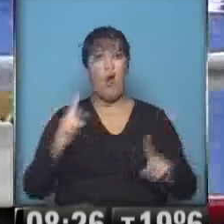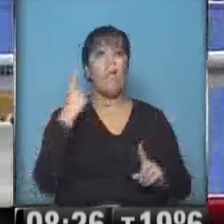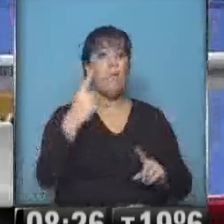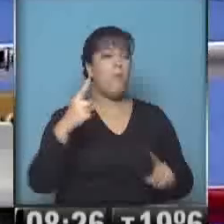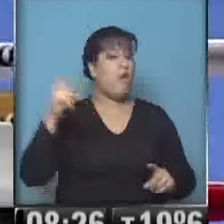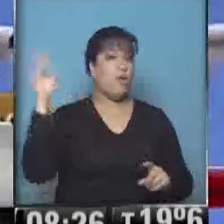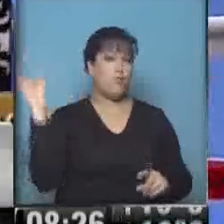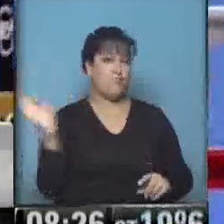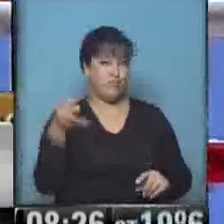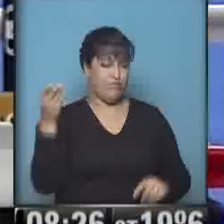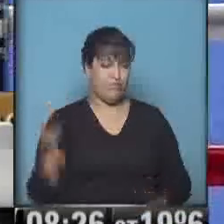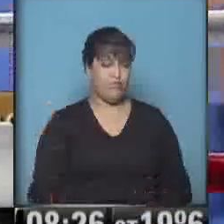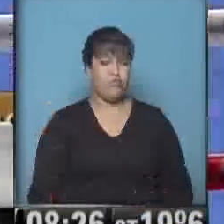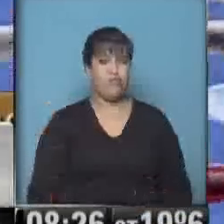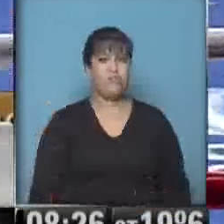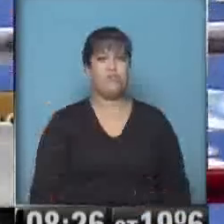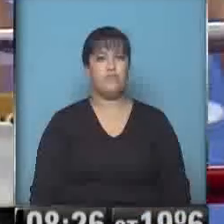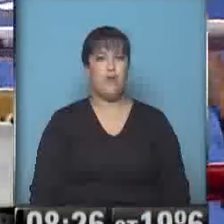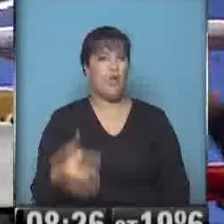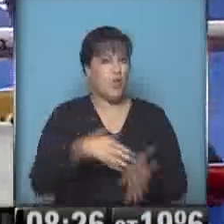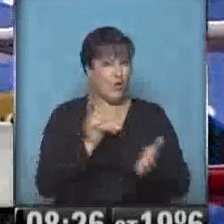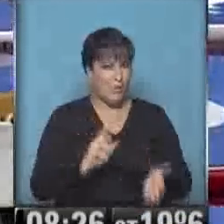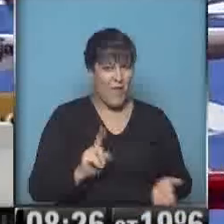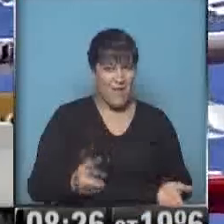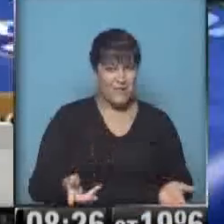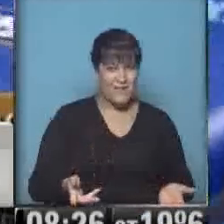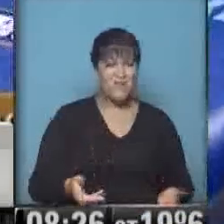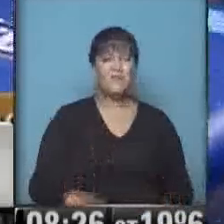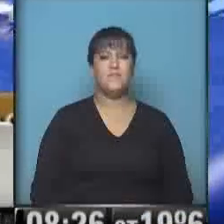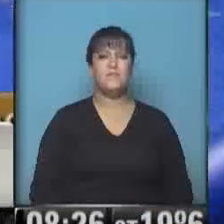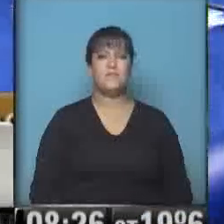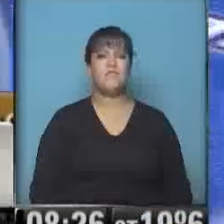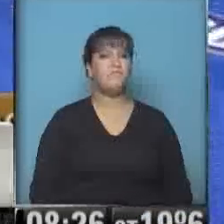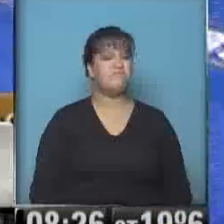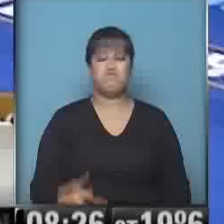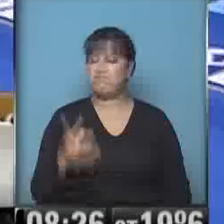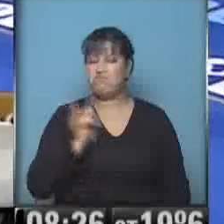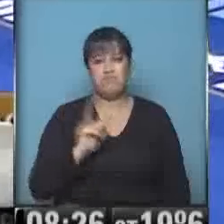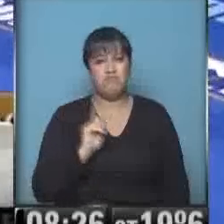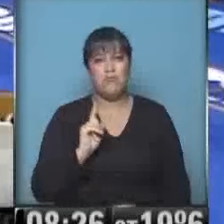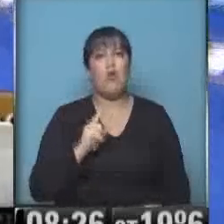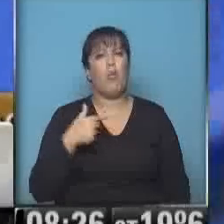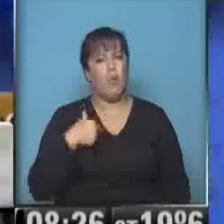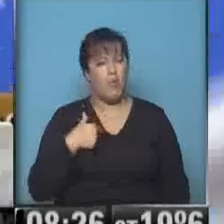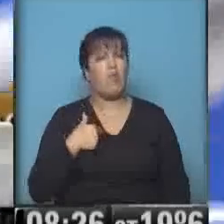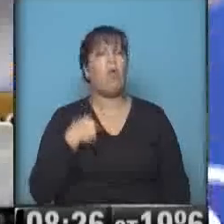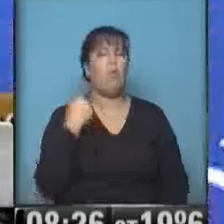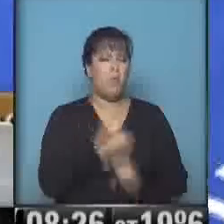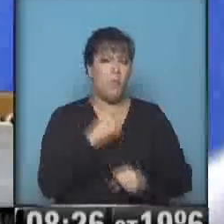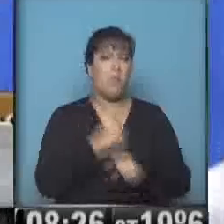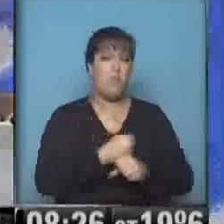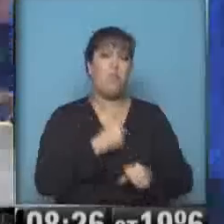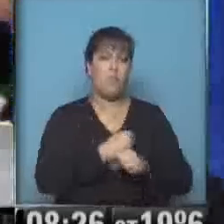¿no? Ajá. ¿No te lo esperabas? ¿Buscabas? Me preparé muy duro y pensé